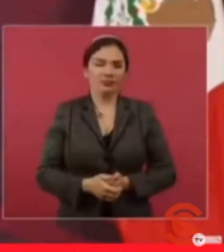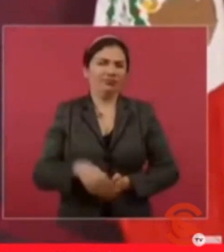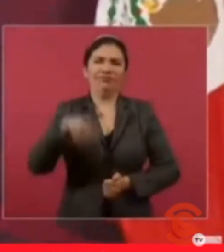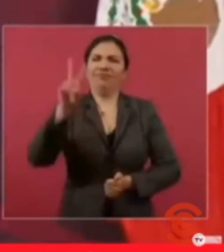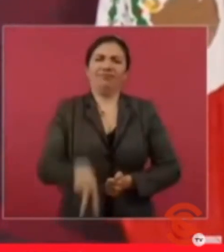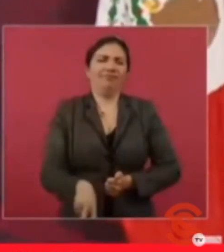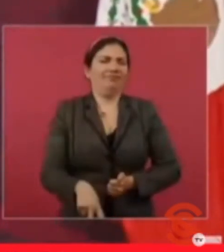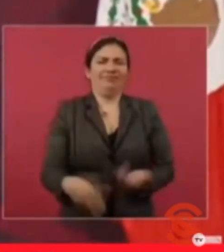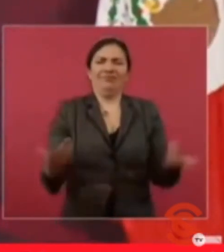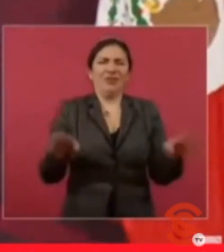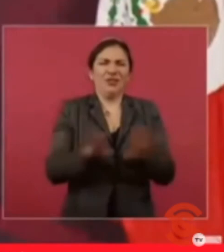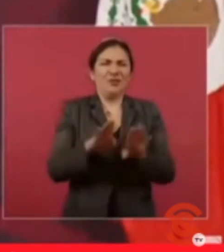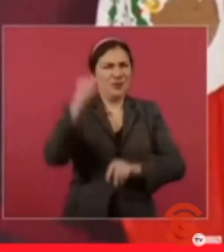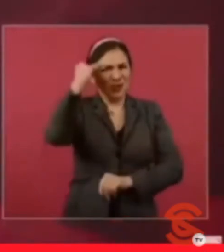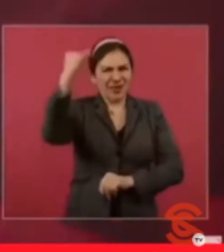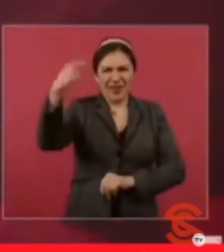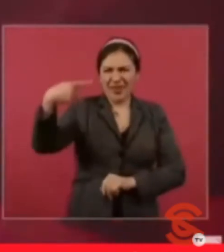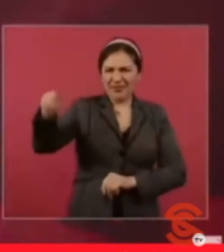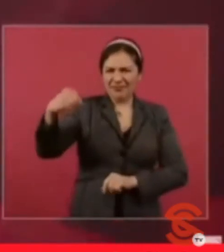absurdo